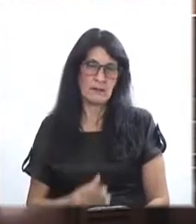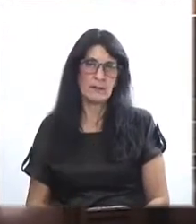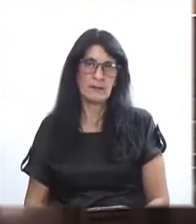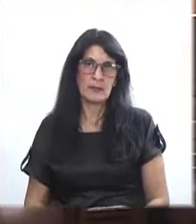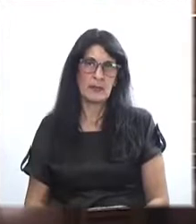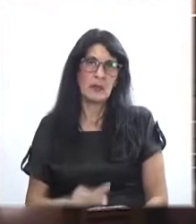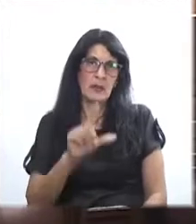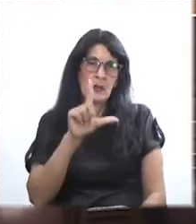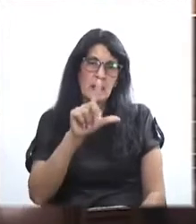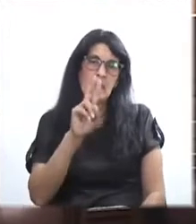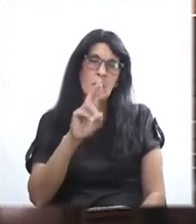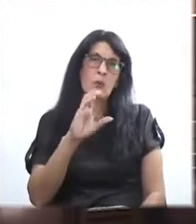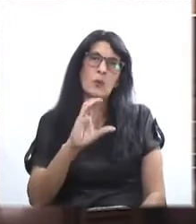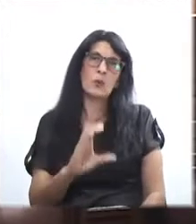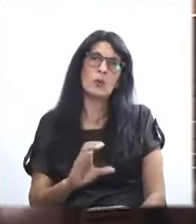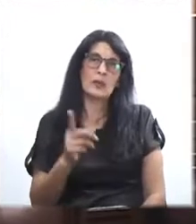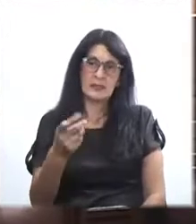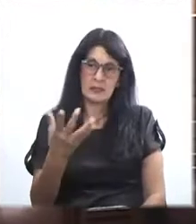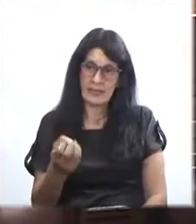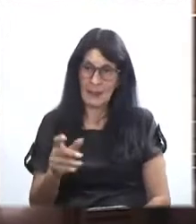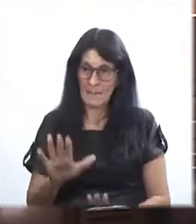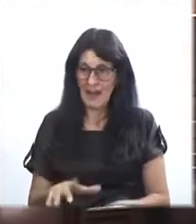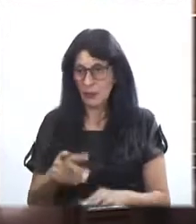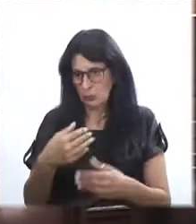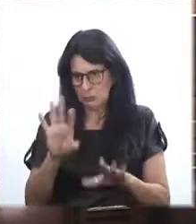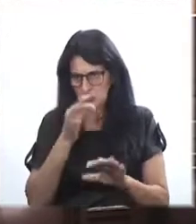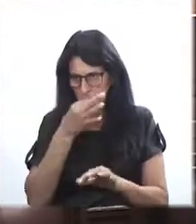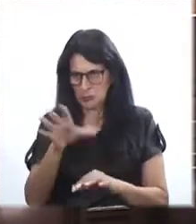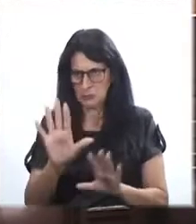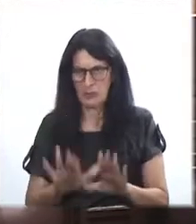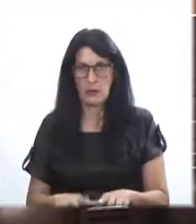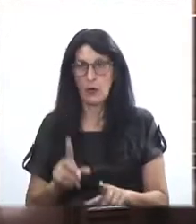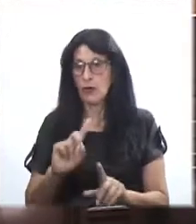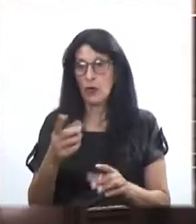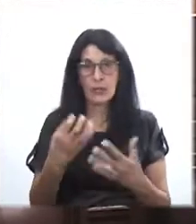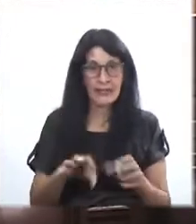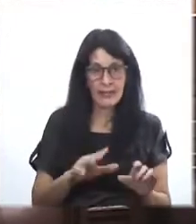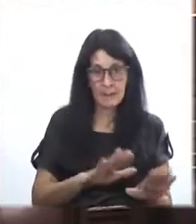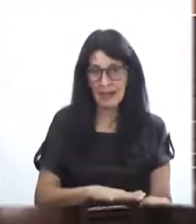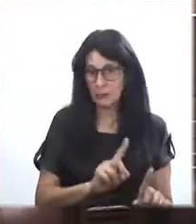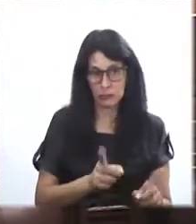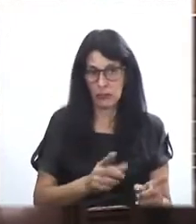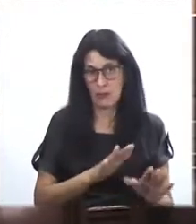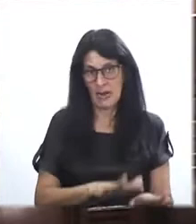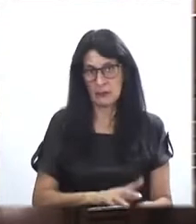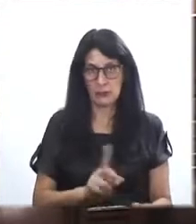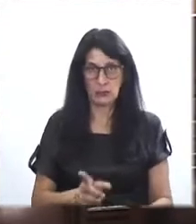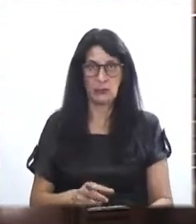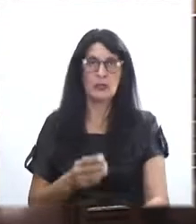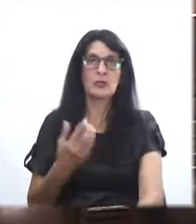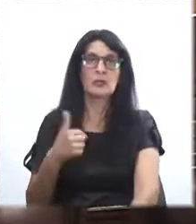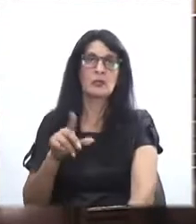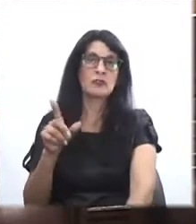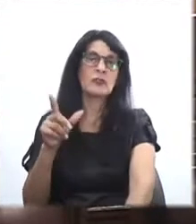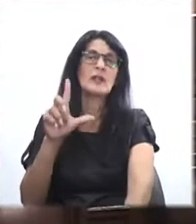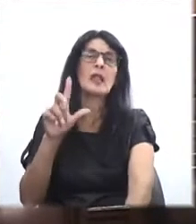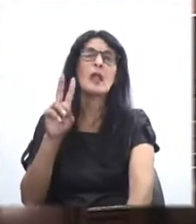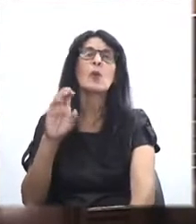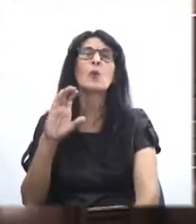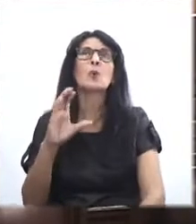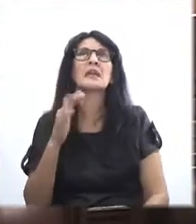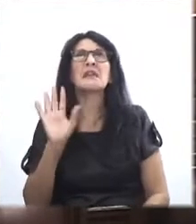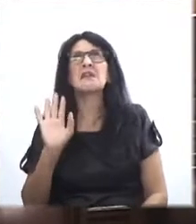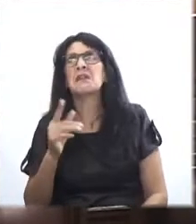La LUC lo que hace es: usted quiere hacer paro, haga paro. Si no quiere hacer paro, no haga paro. O sea que la LUC es como un